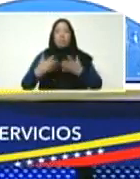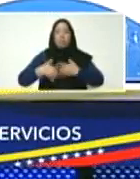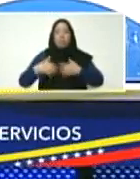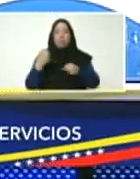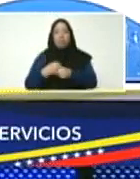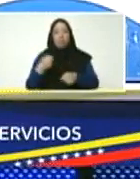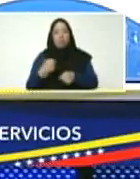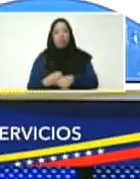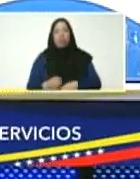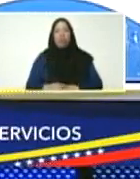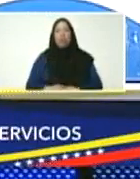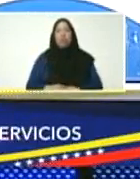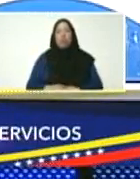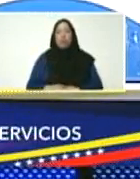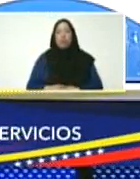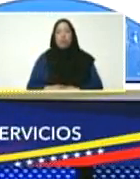empresarios.